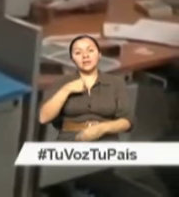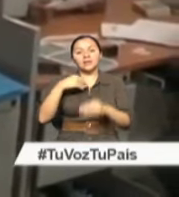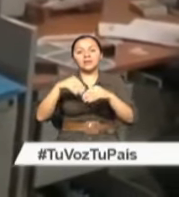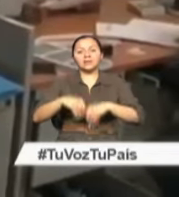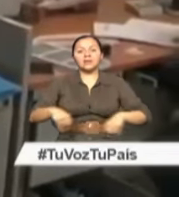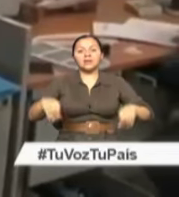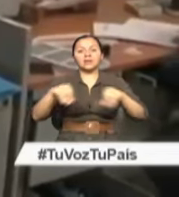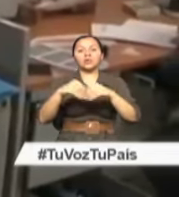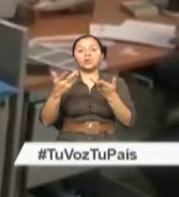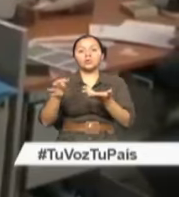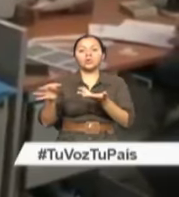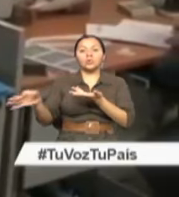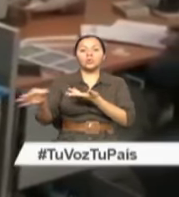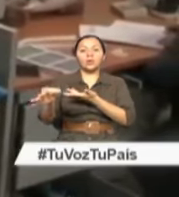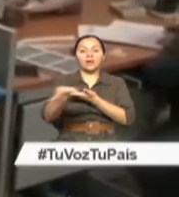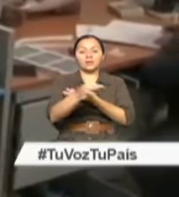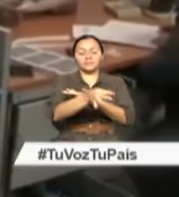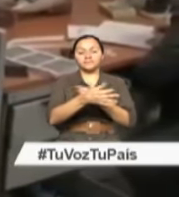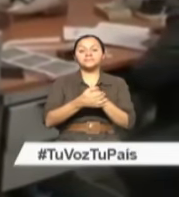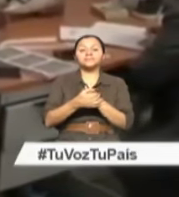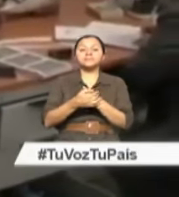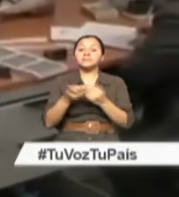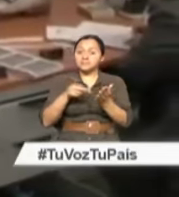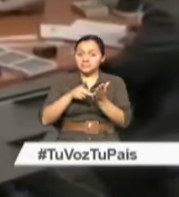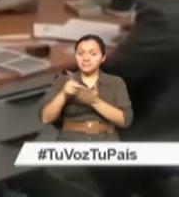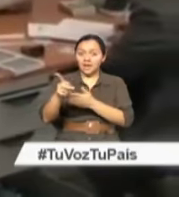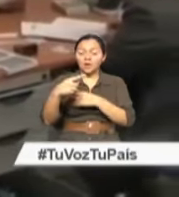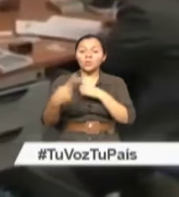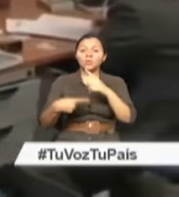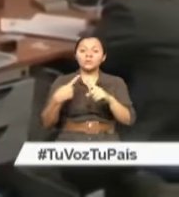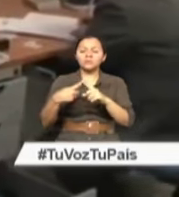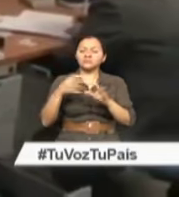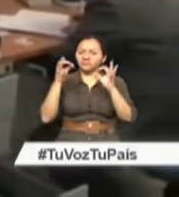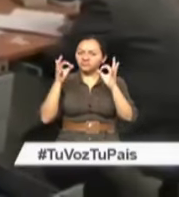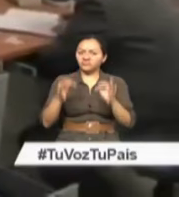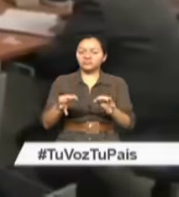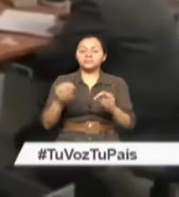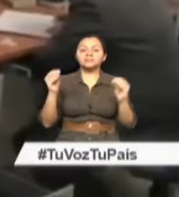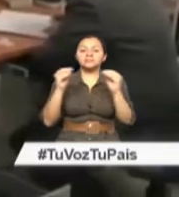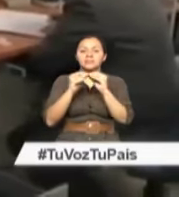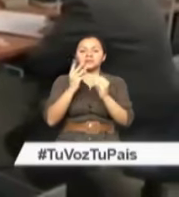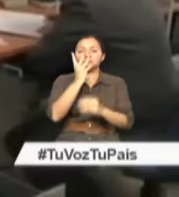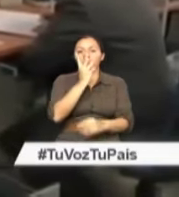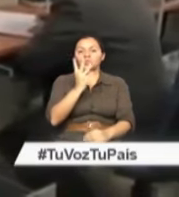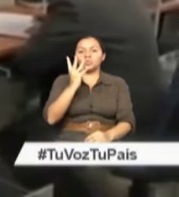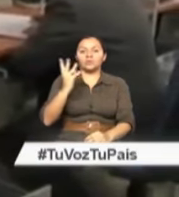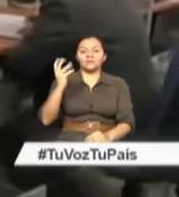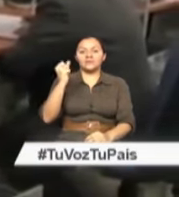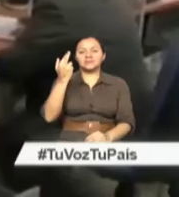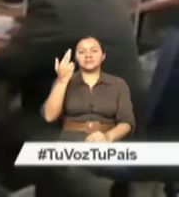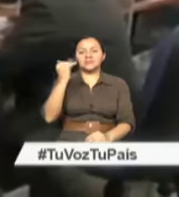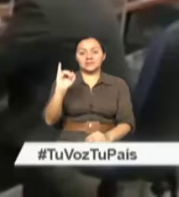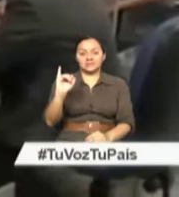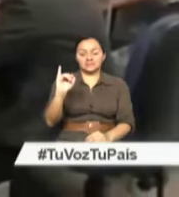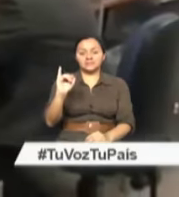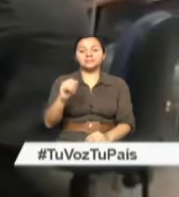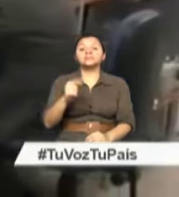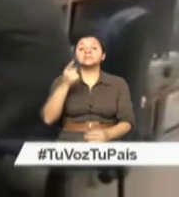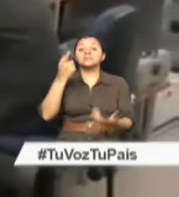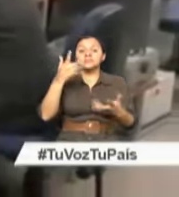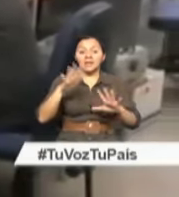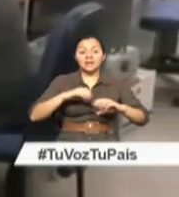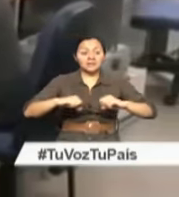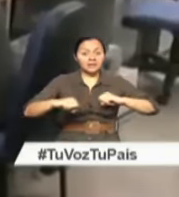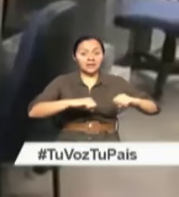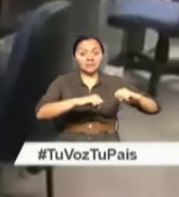ubicados en el sector rural. La declaración deberá efectuarse únicamente a través de la página web del SRI. Para realizar el